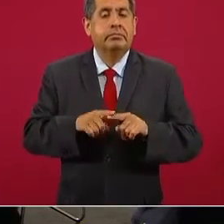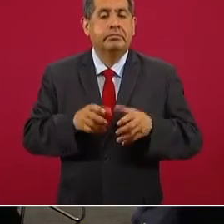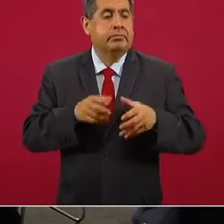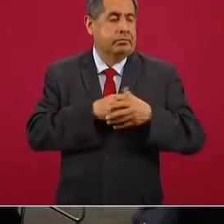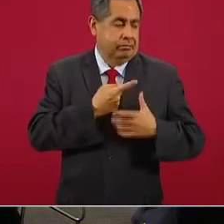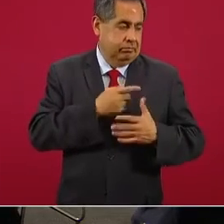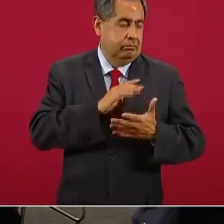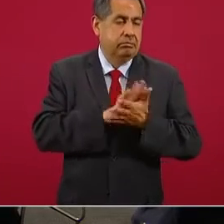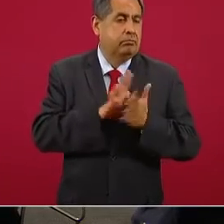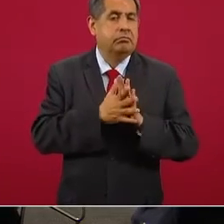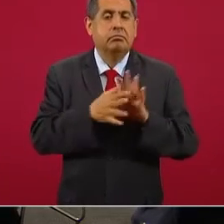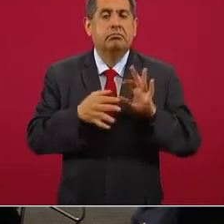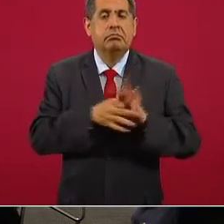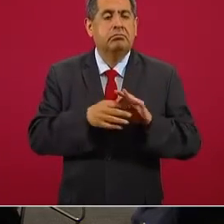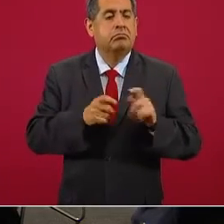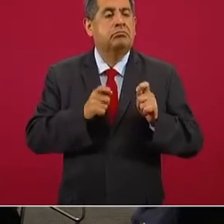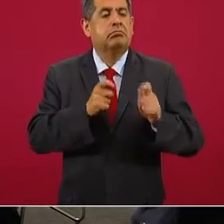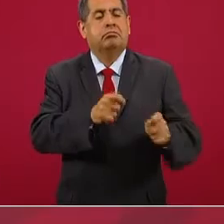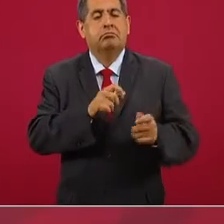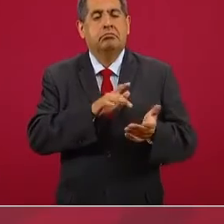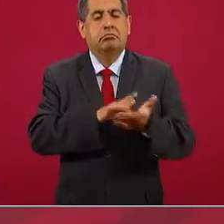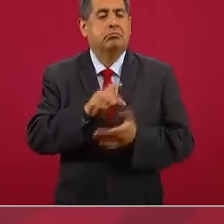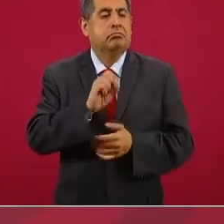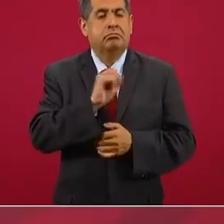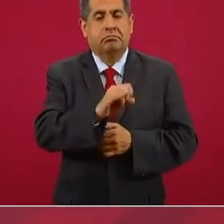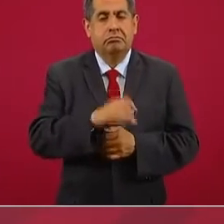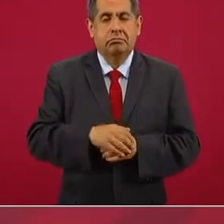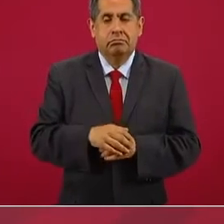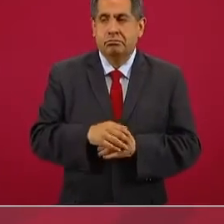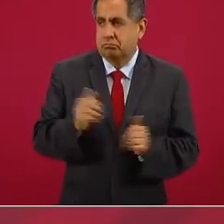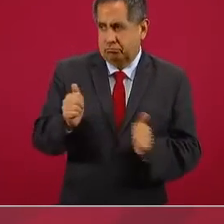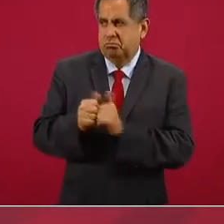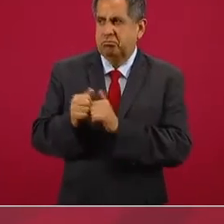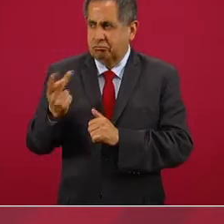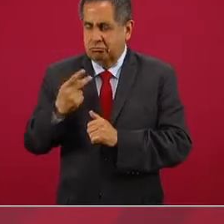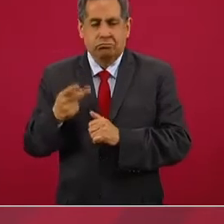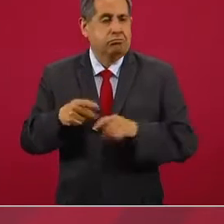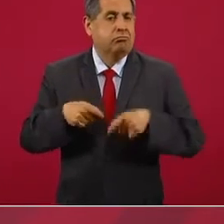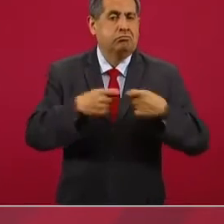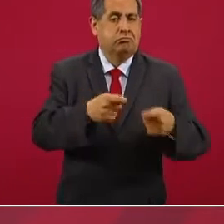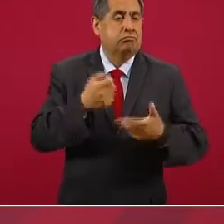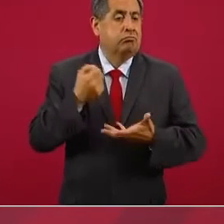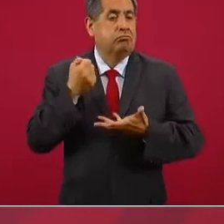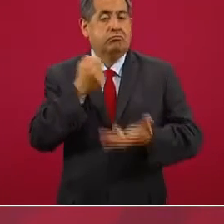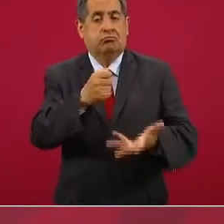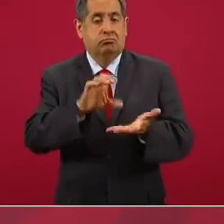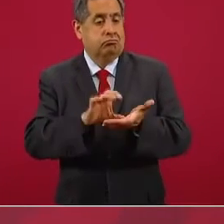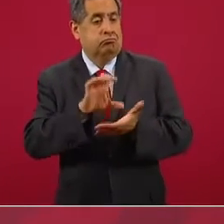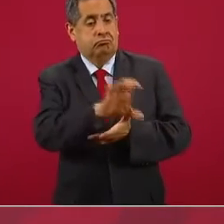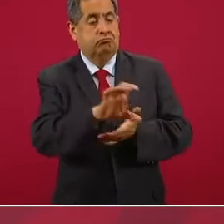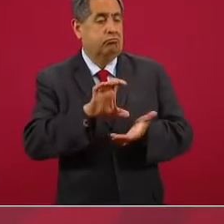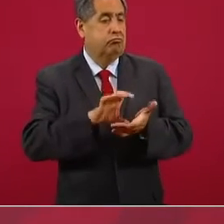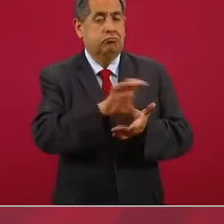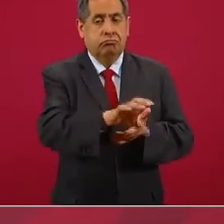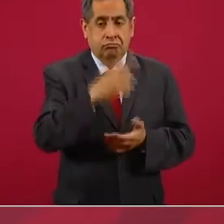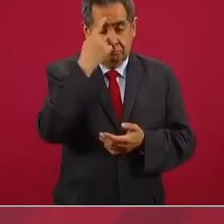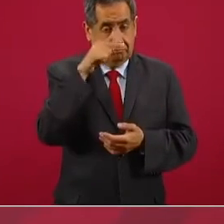llevaba la ventaja de que le ayudaban hasta con presupuesto